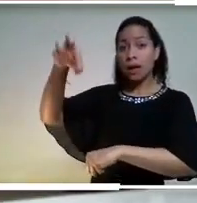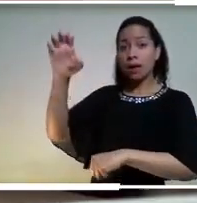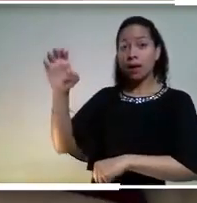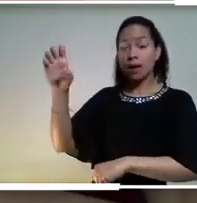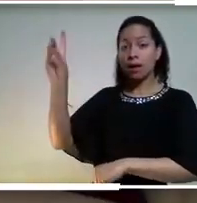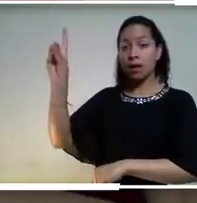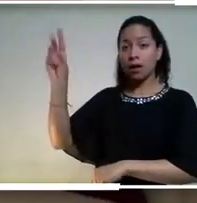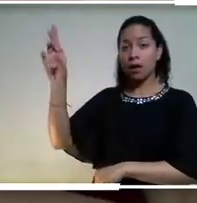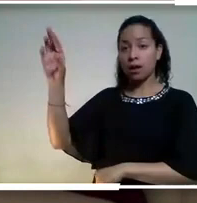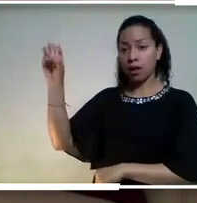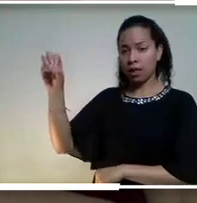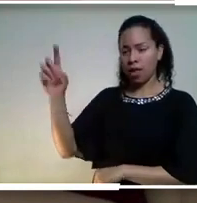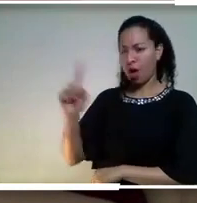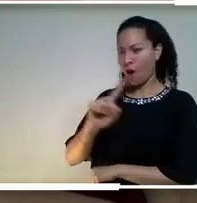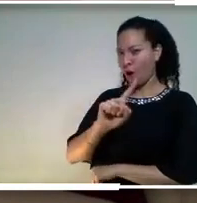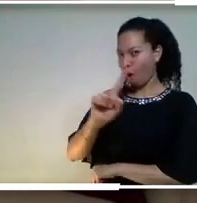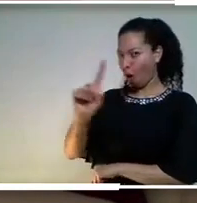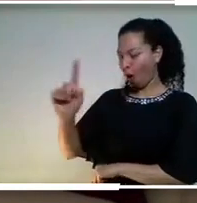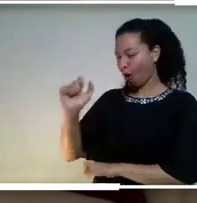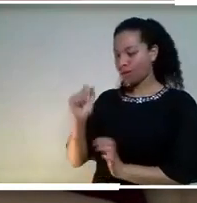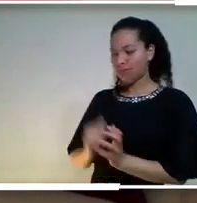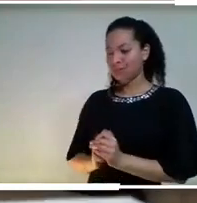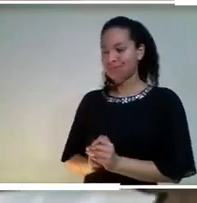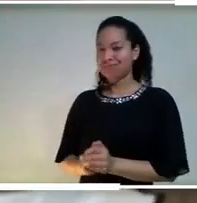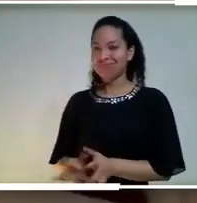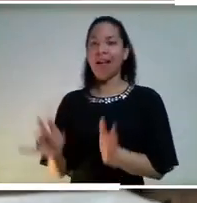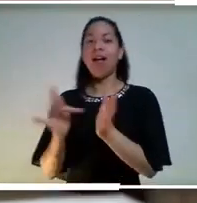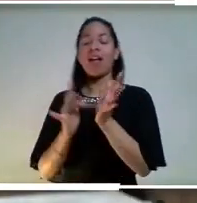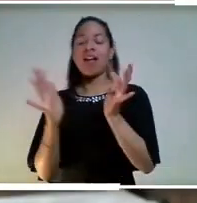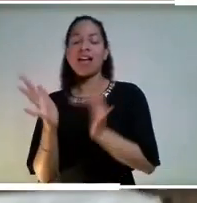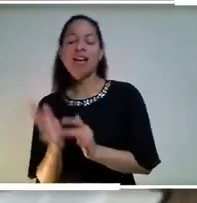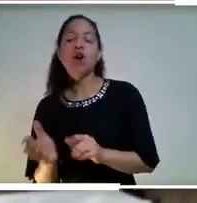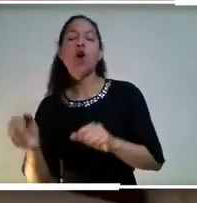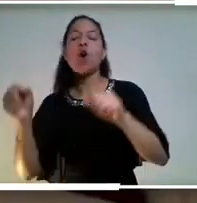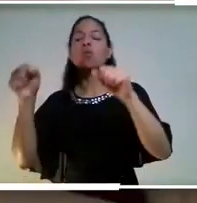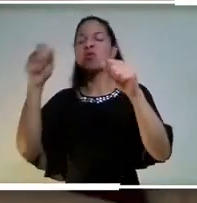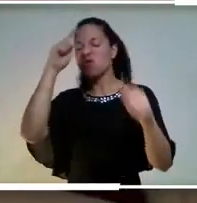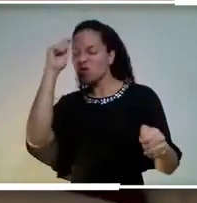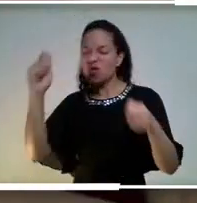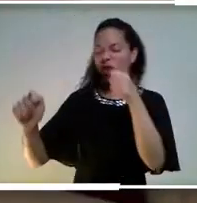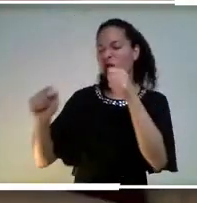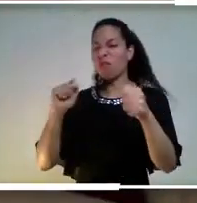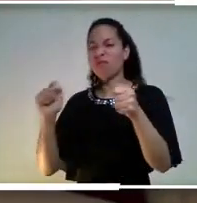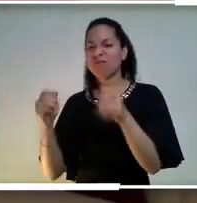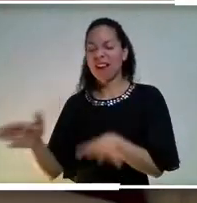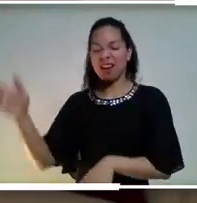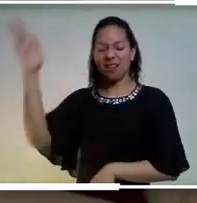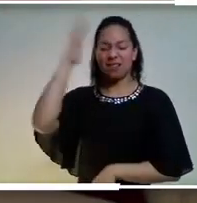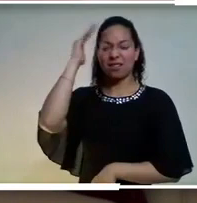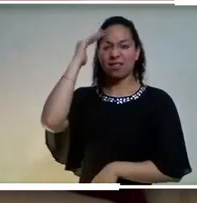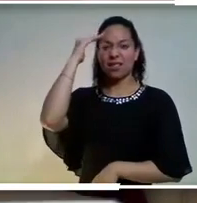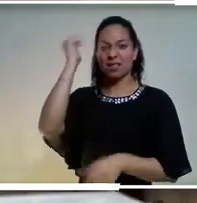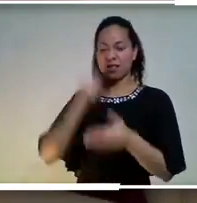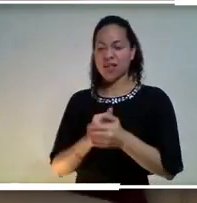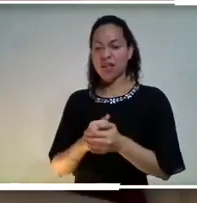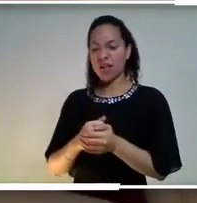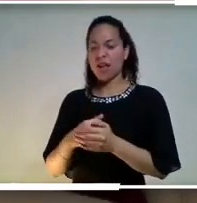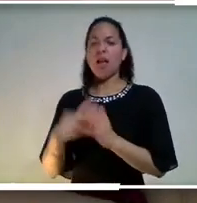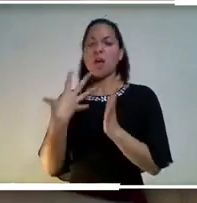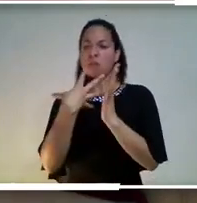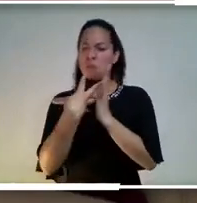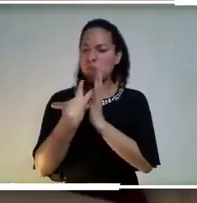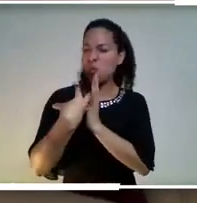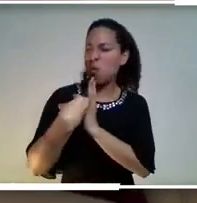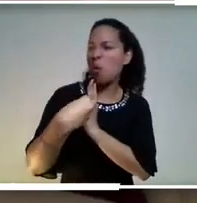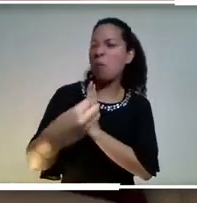pasado o si ya son polvo él lo levantará porque dijo al salir él mismo de la tumba yo soy la resurrección y la vida el que cree en mí aunque